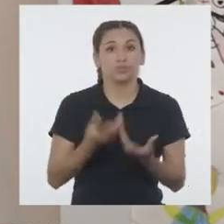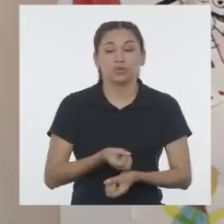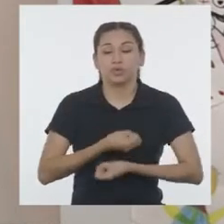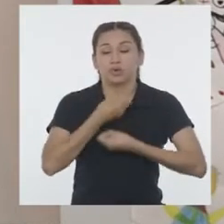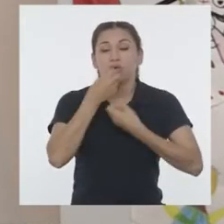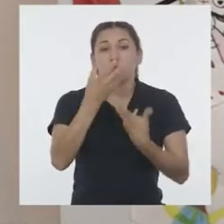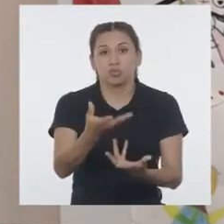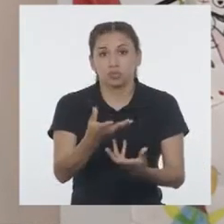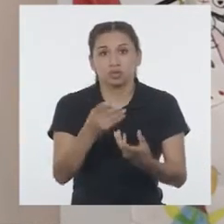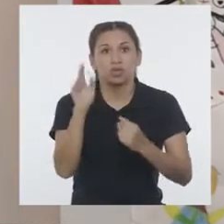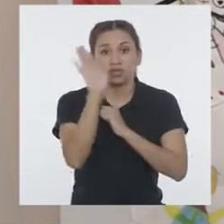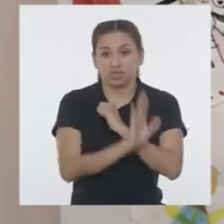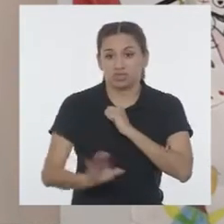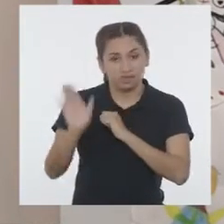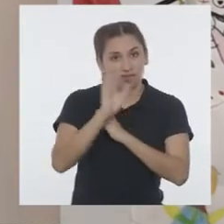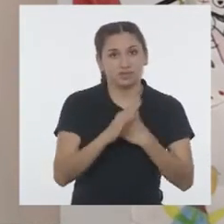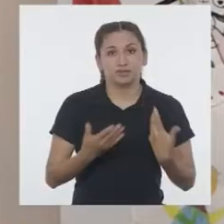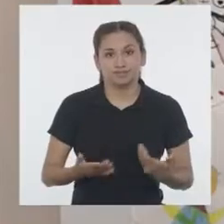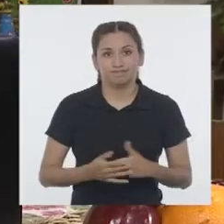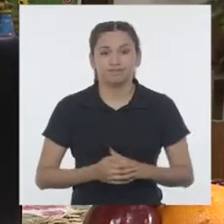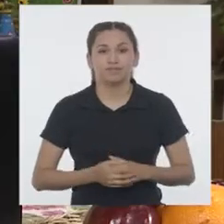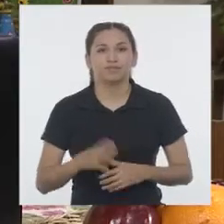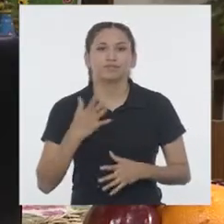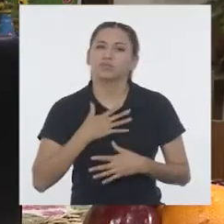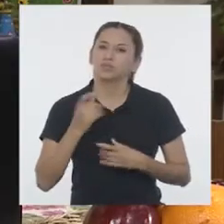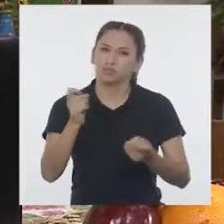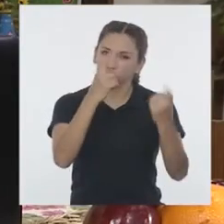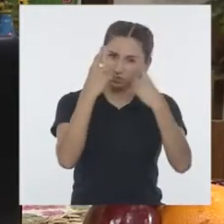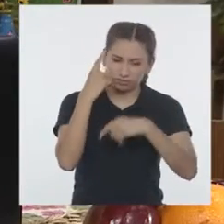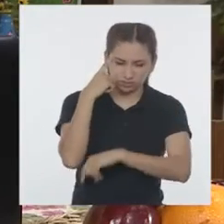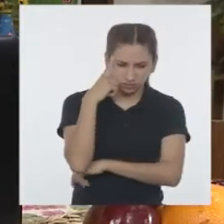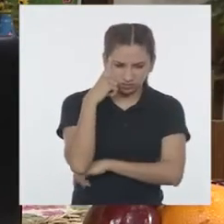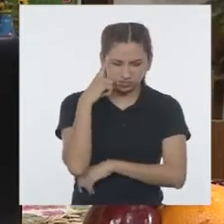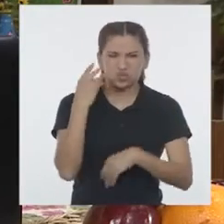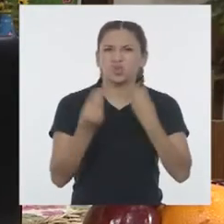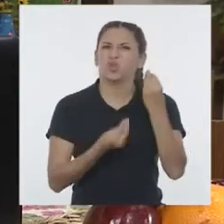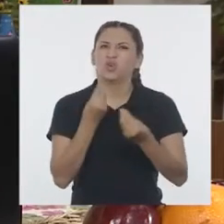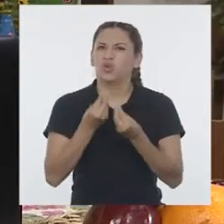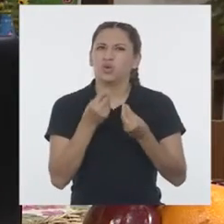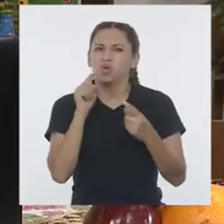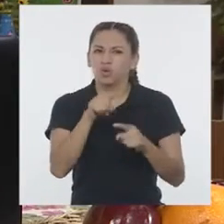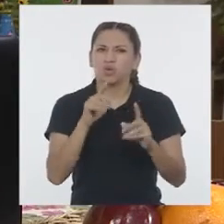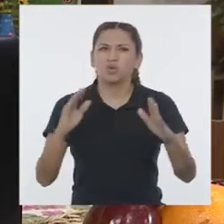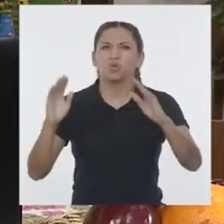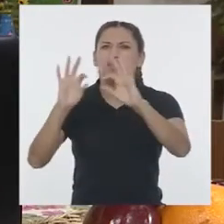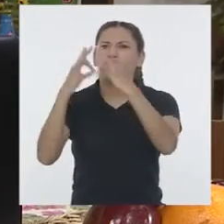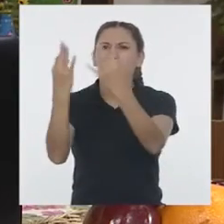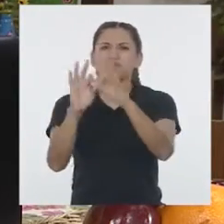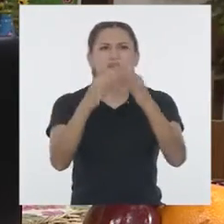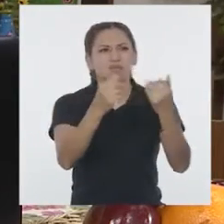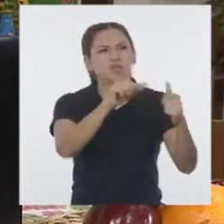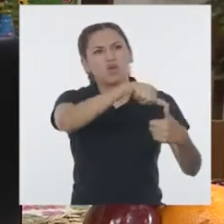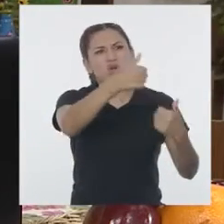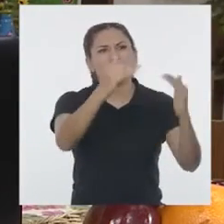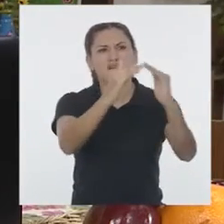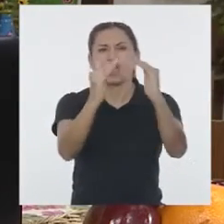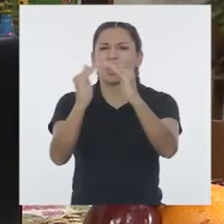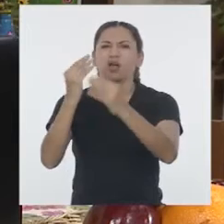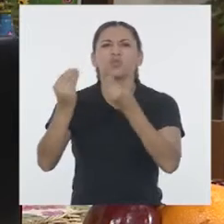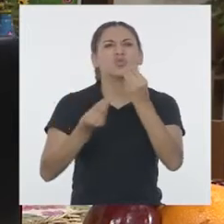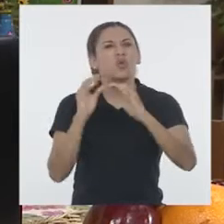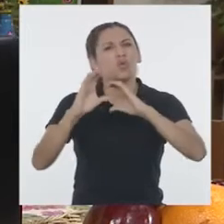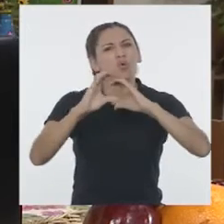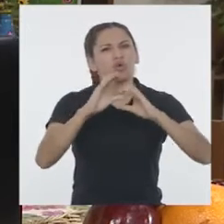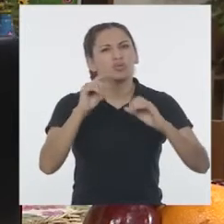pueden comunicarse ni defenderse. Me pregunto, ¿cómo tocarán este tema en casa otras